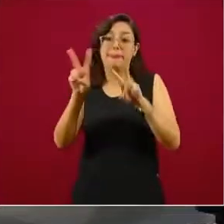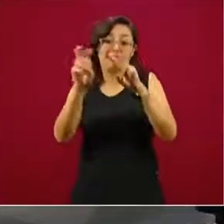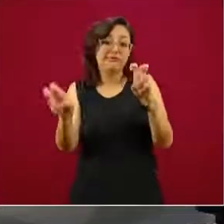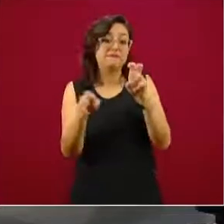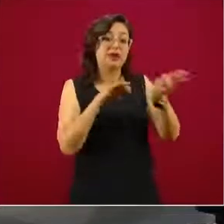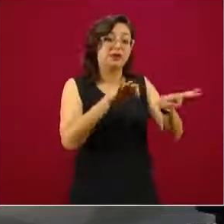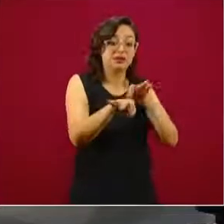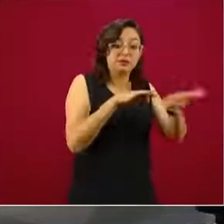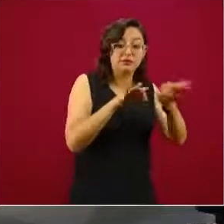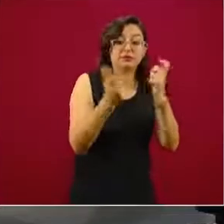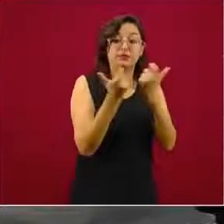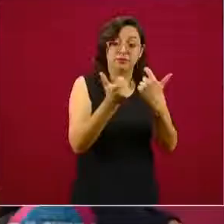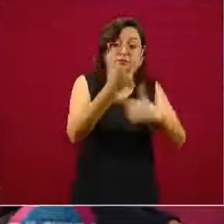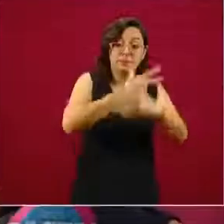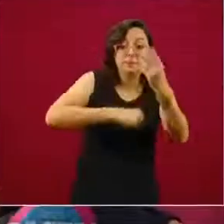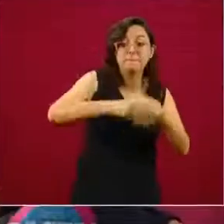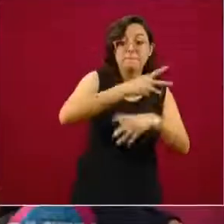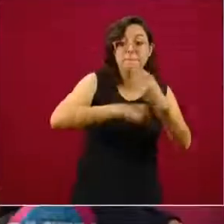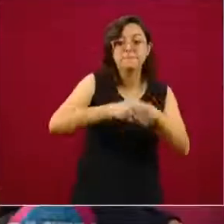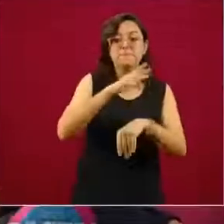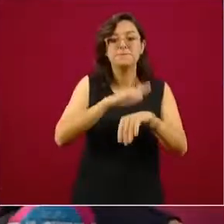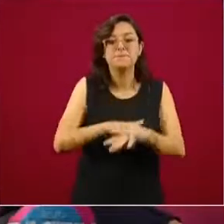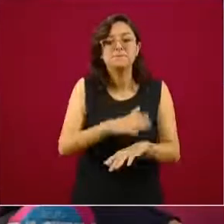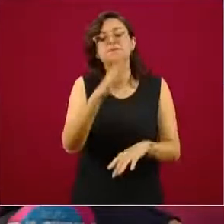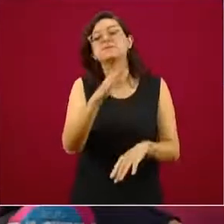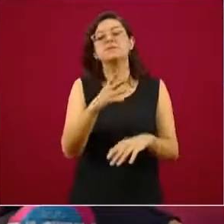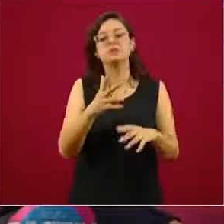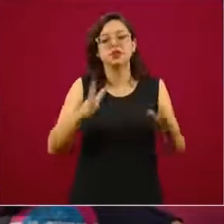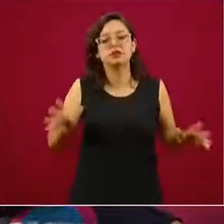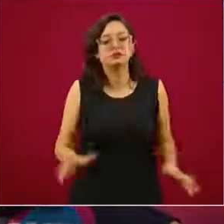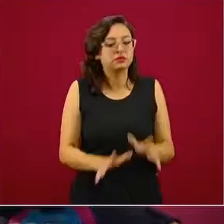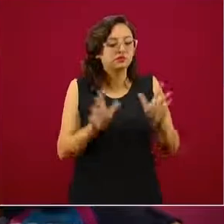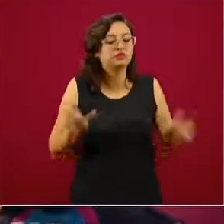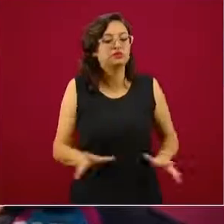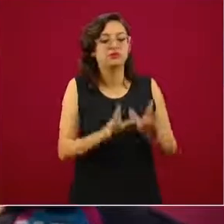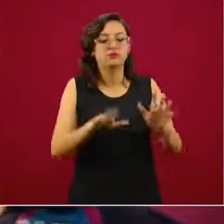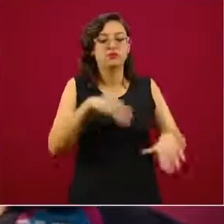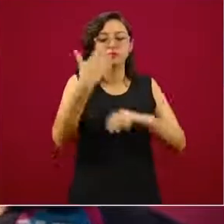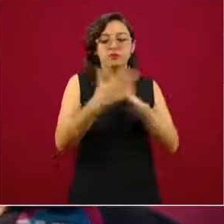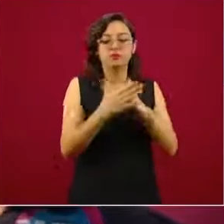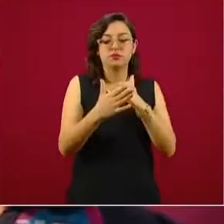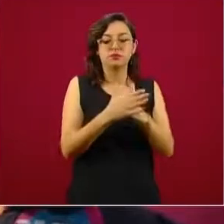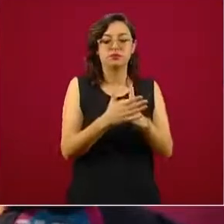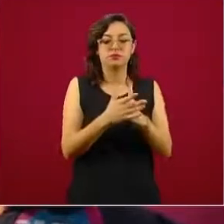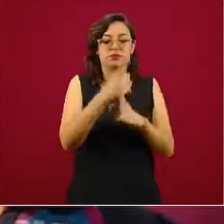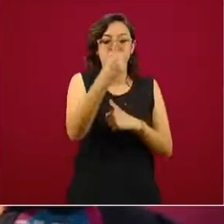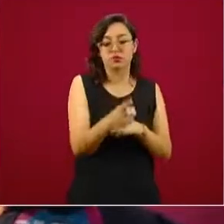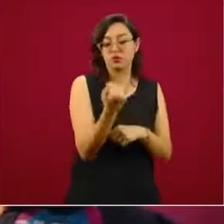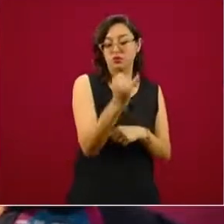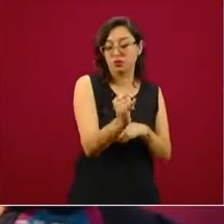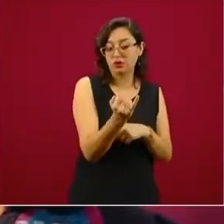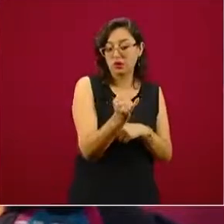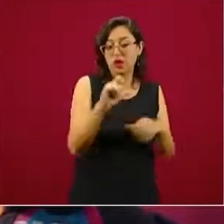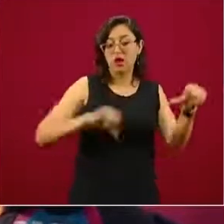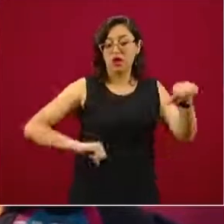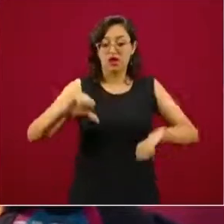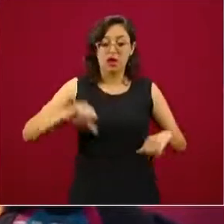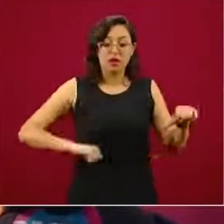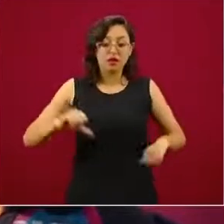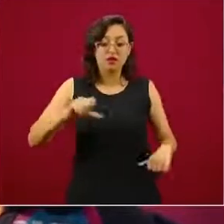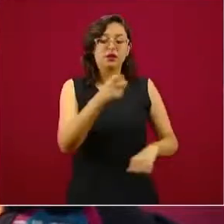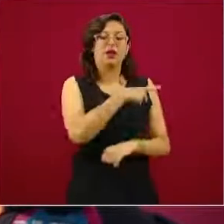reactivación económica, que es la que tendrá un mayor impulso a partir del 1 de junio, hay que